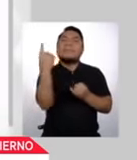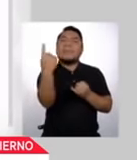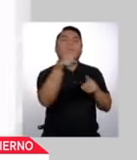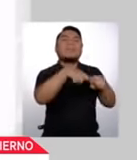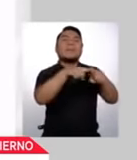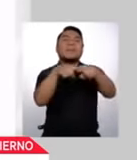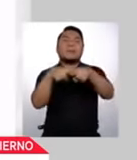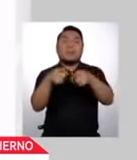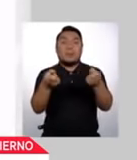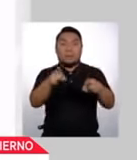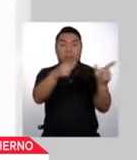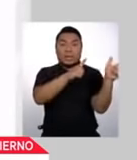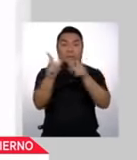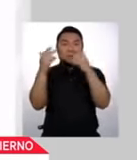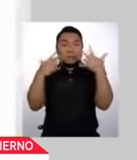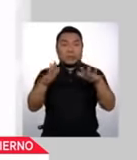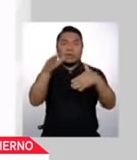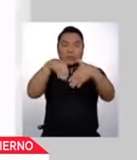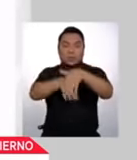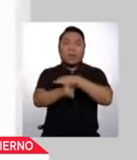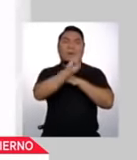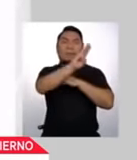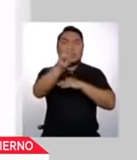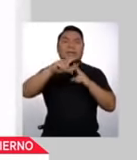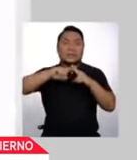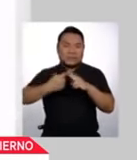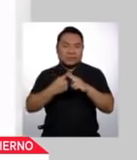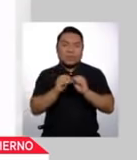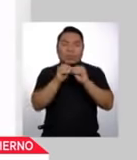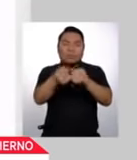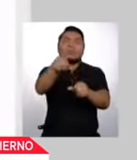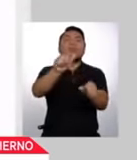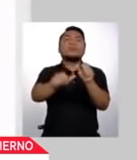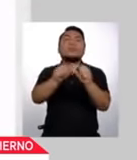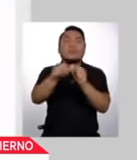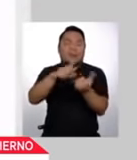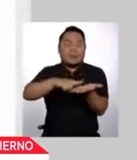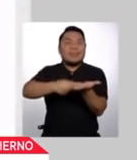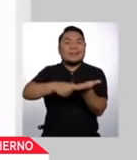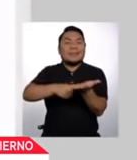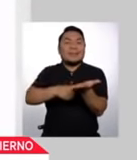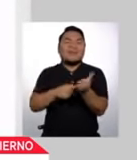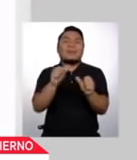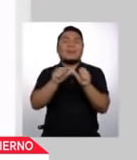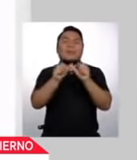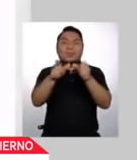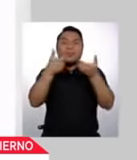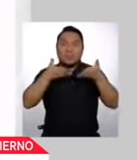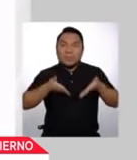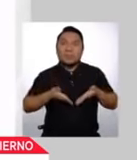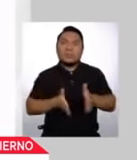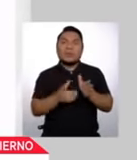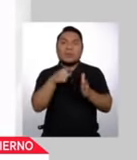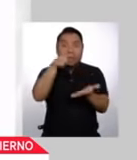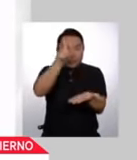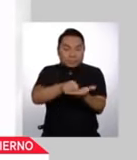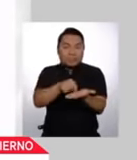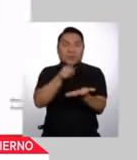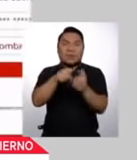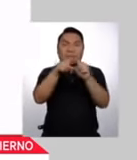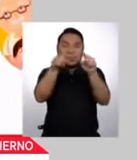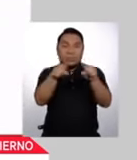asignado. Cuando estés listo, entra a la página de inicio, coloca tu número de DNI, su fecha de emisión y hazle check al